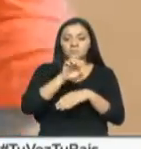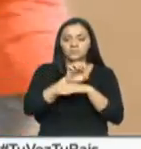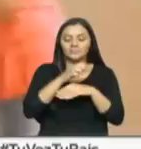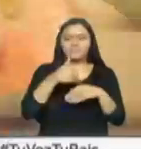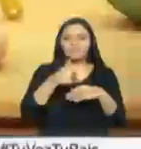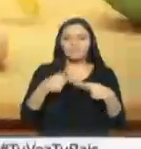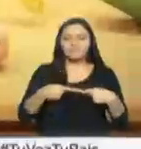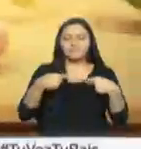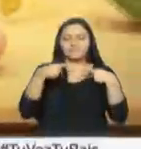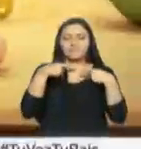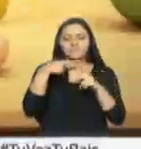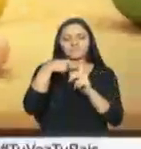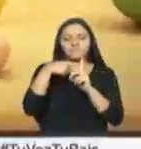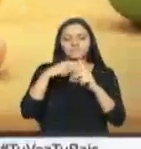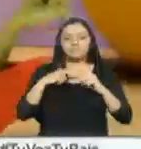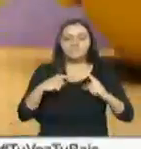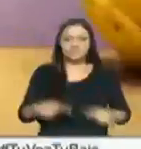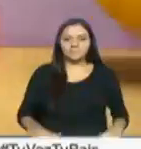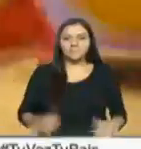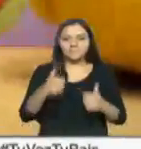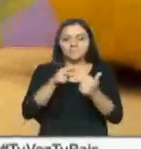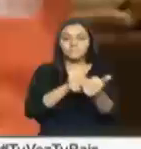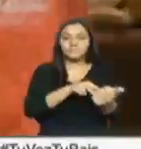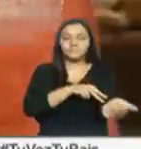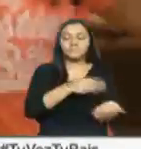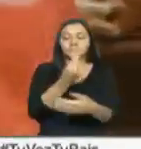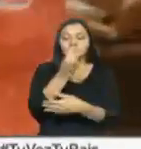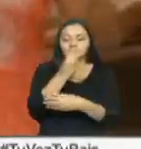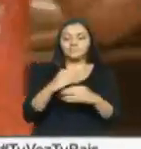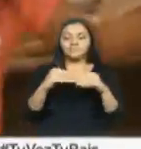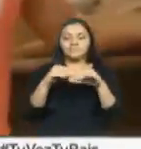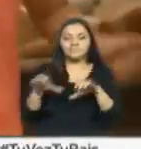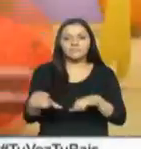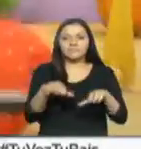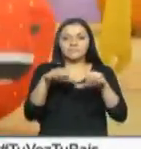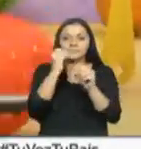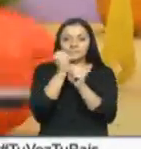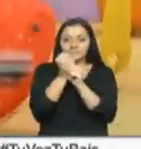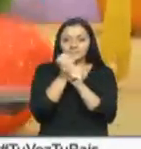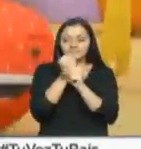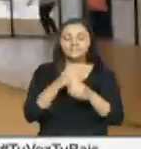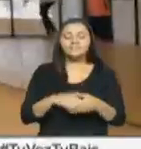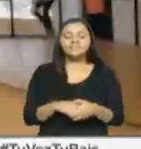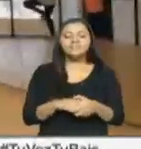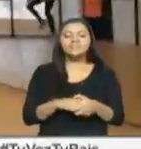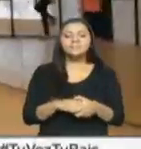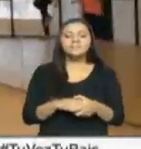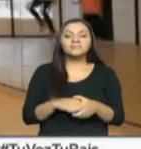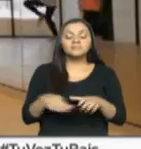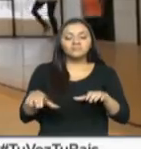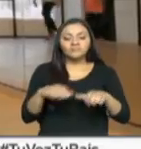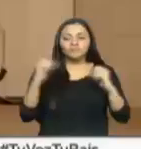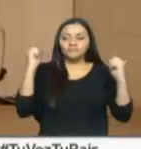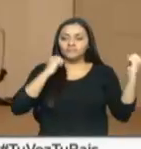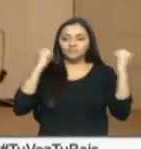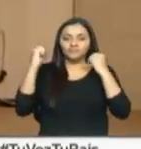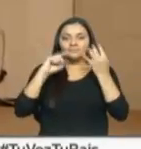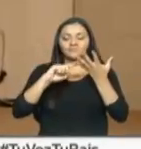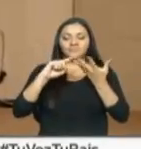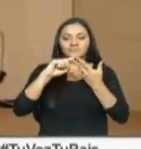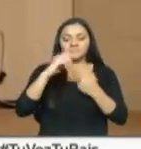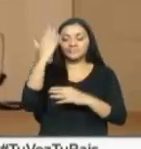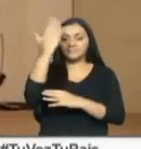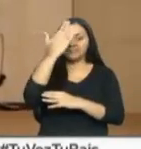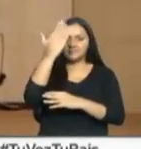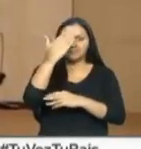vida saludable a través de los buenos hábitos alimenticios y actividad física. La producción televisiva ha ingresado a millones de